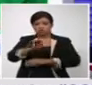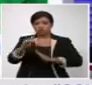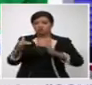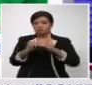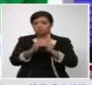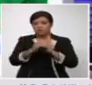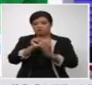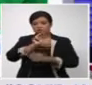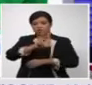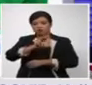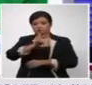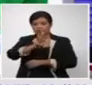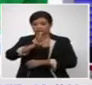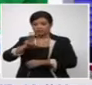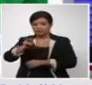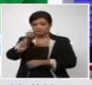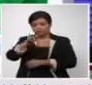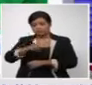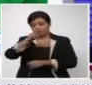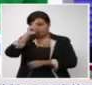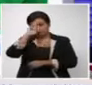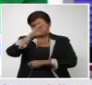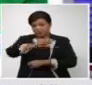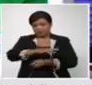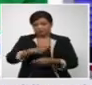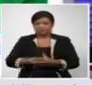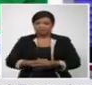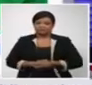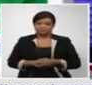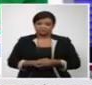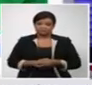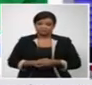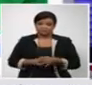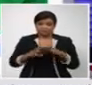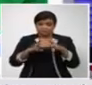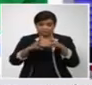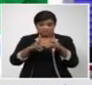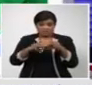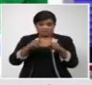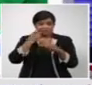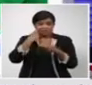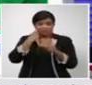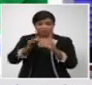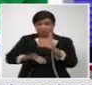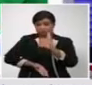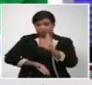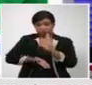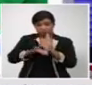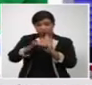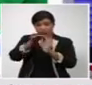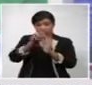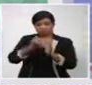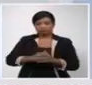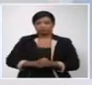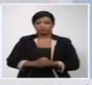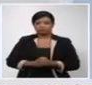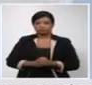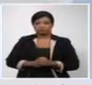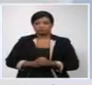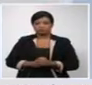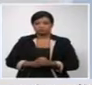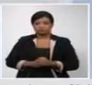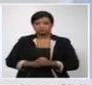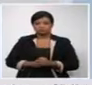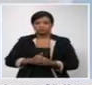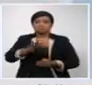18.233 pacientes ingresados, cifra que sigue siendo elevada. Sospechosos